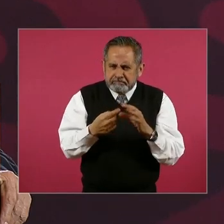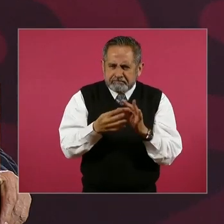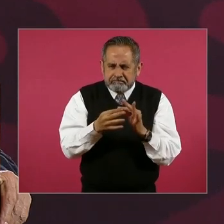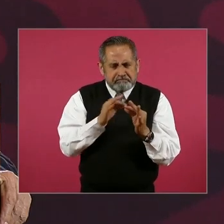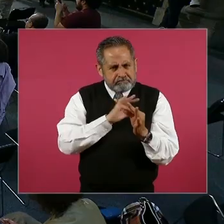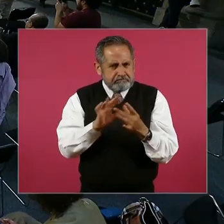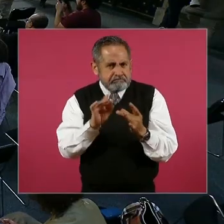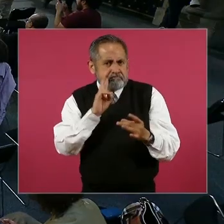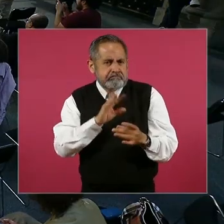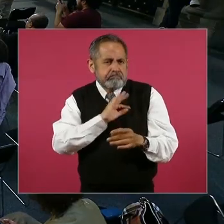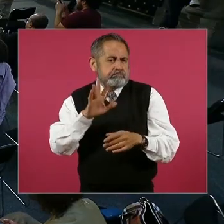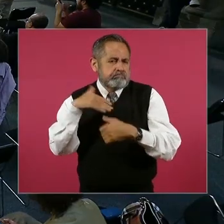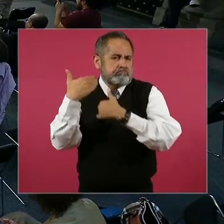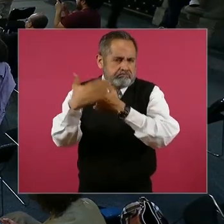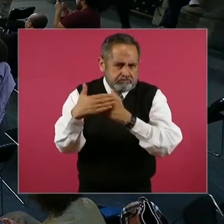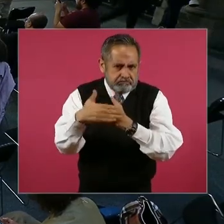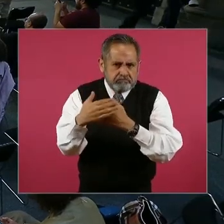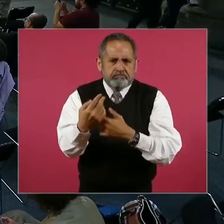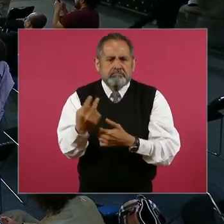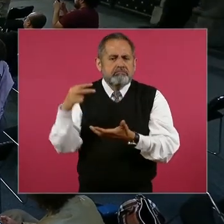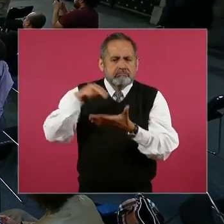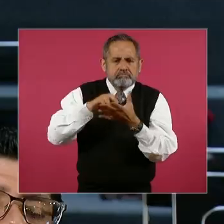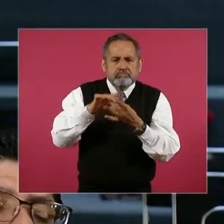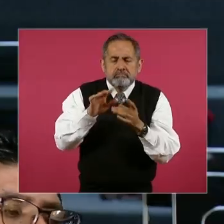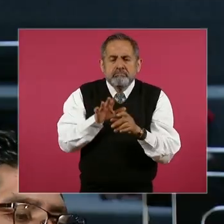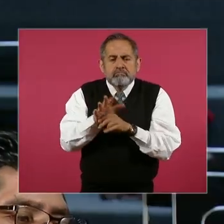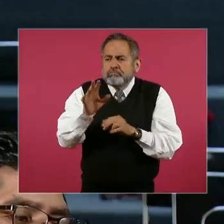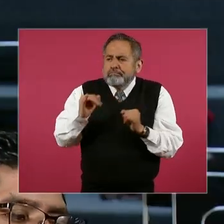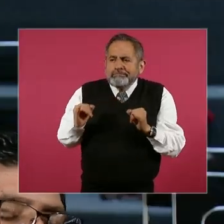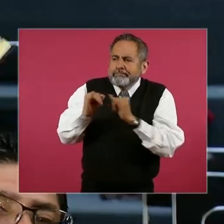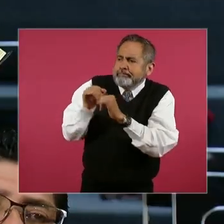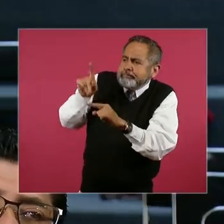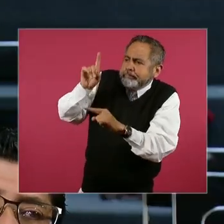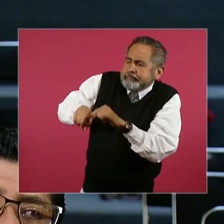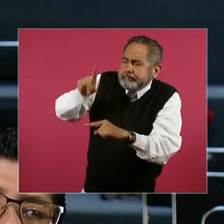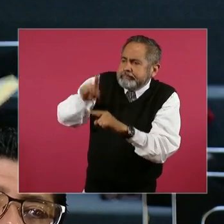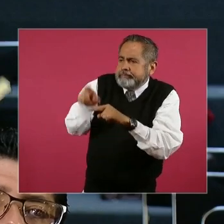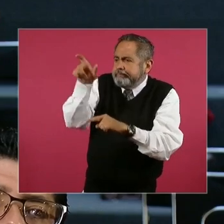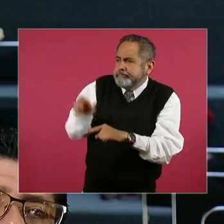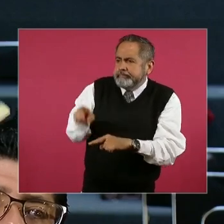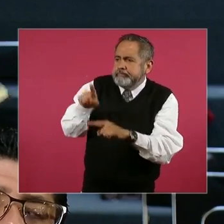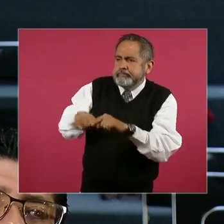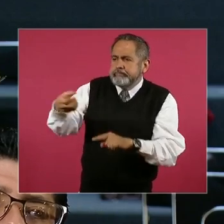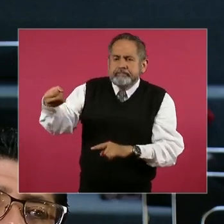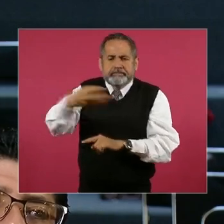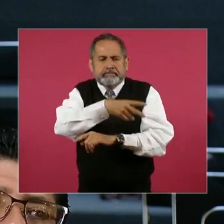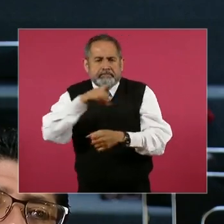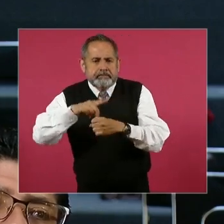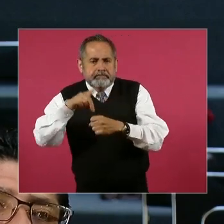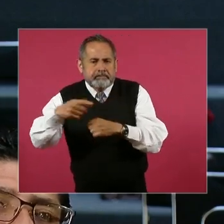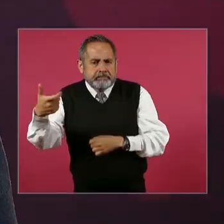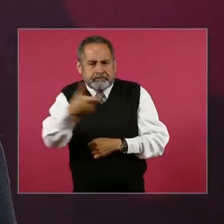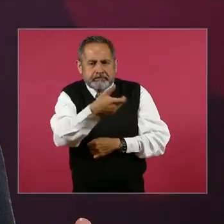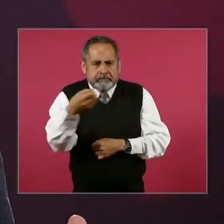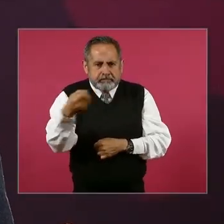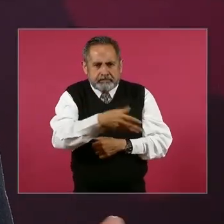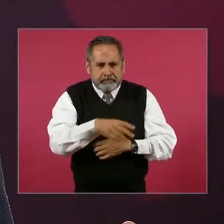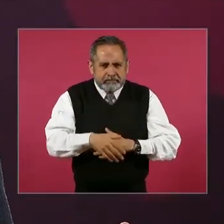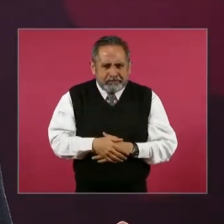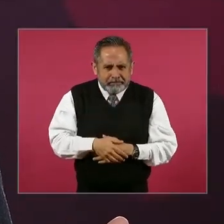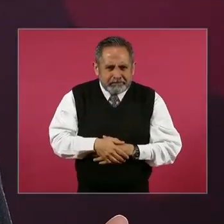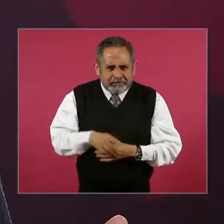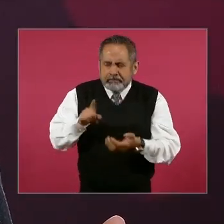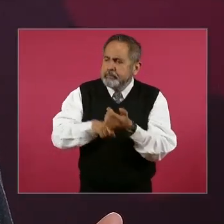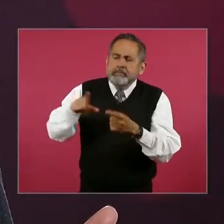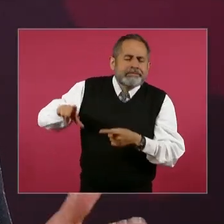no sé si la próxima vez Qué instituciones públicas exactamente son las que entregaron dinero a latinos eso